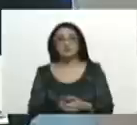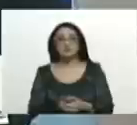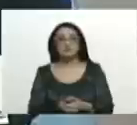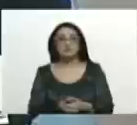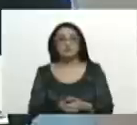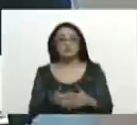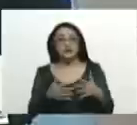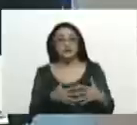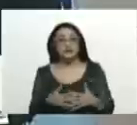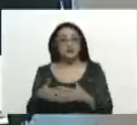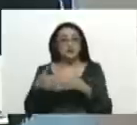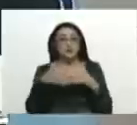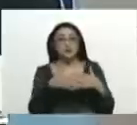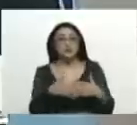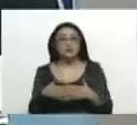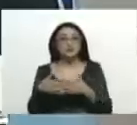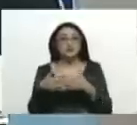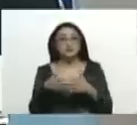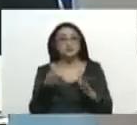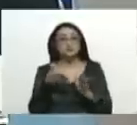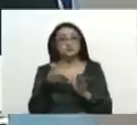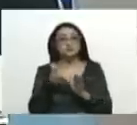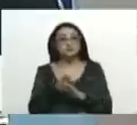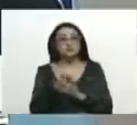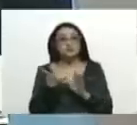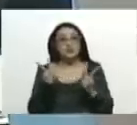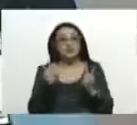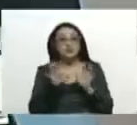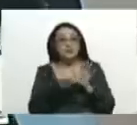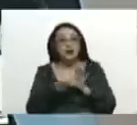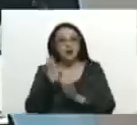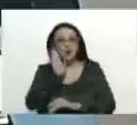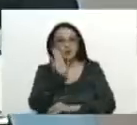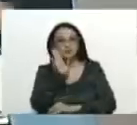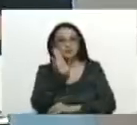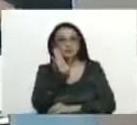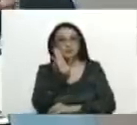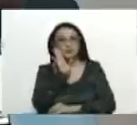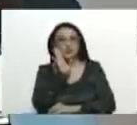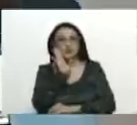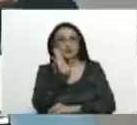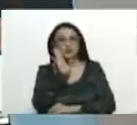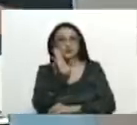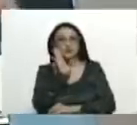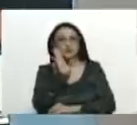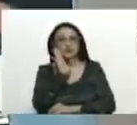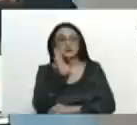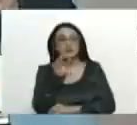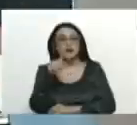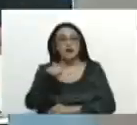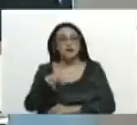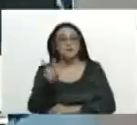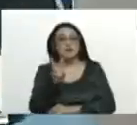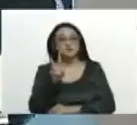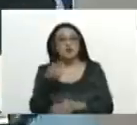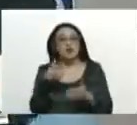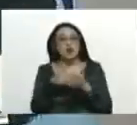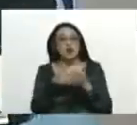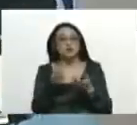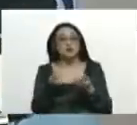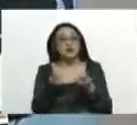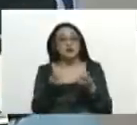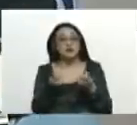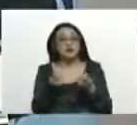en Estados Unidos sobre repito tramas de corrupción ocurridas en Venezuela contra el patrimonio